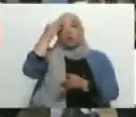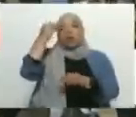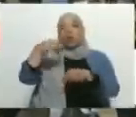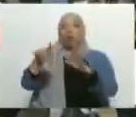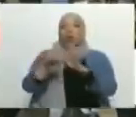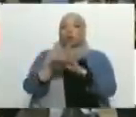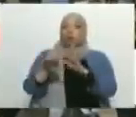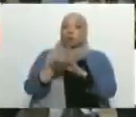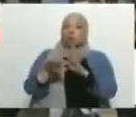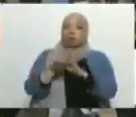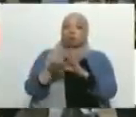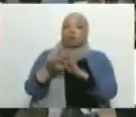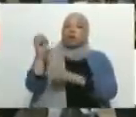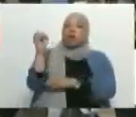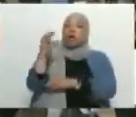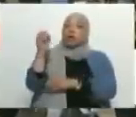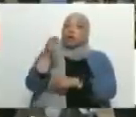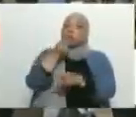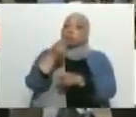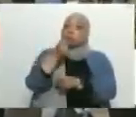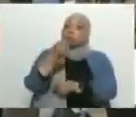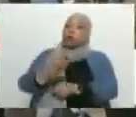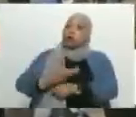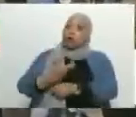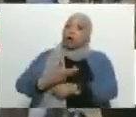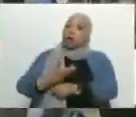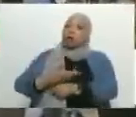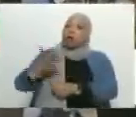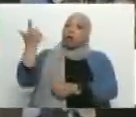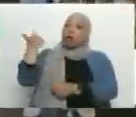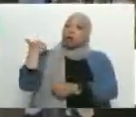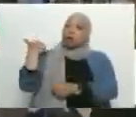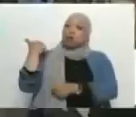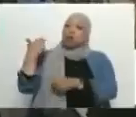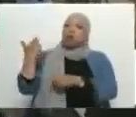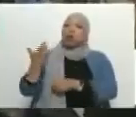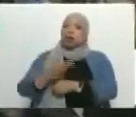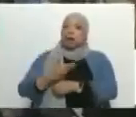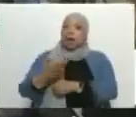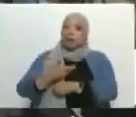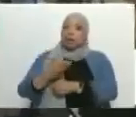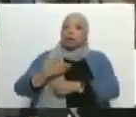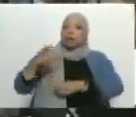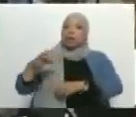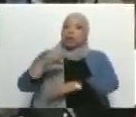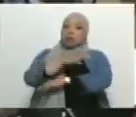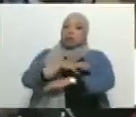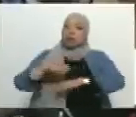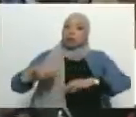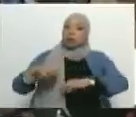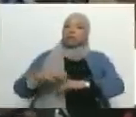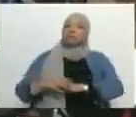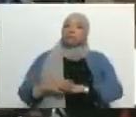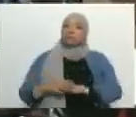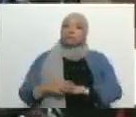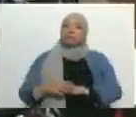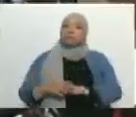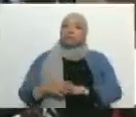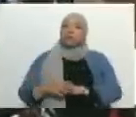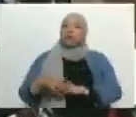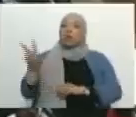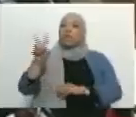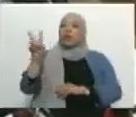rechazo a las declaraciones emitidas el día de ayer por el alcalde del Tigre en el